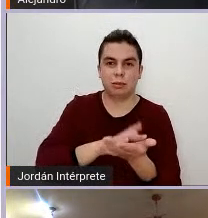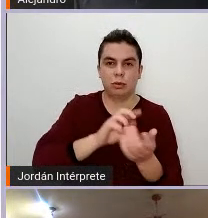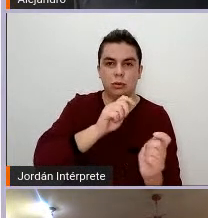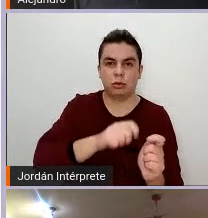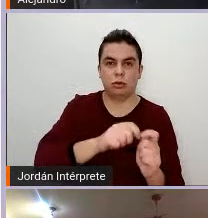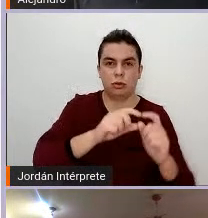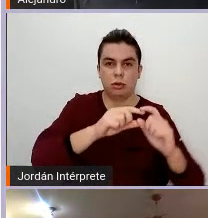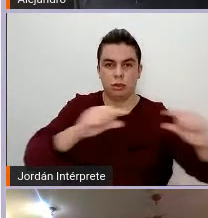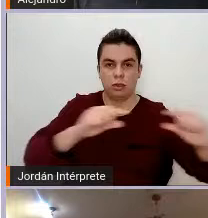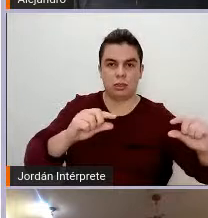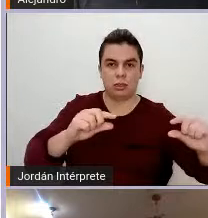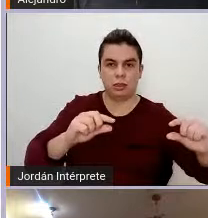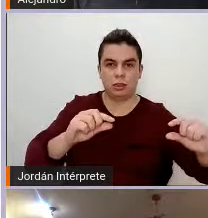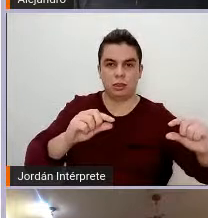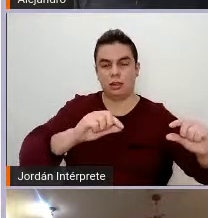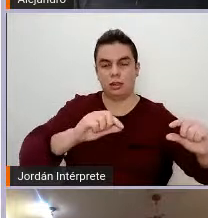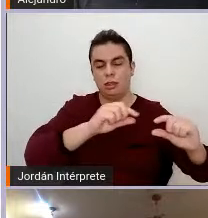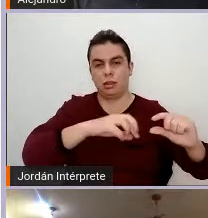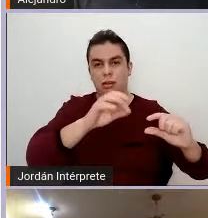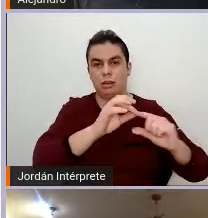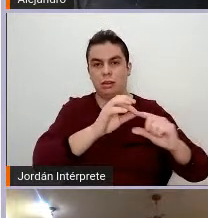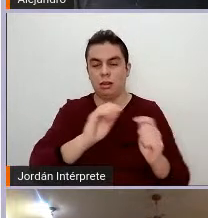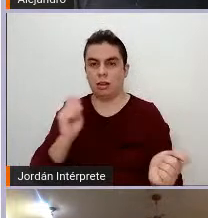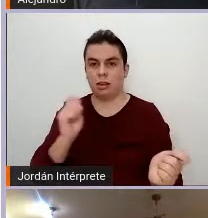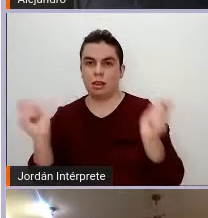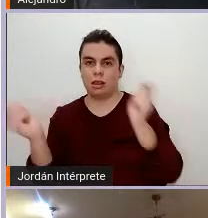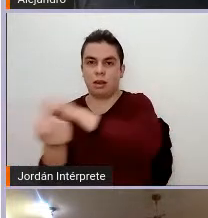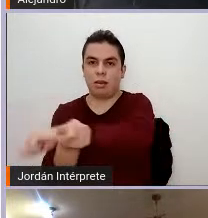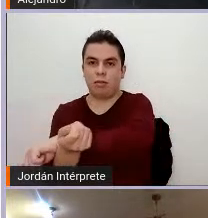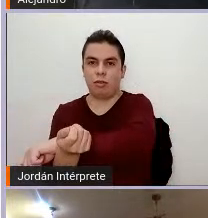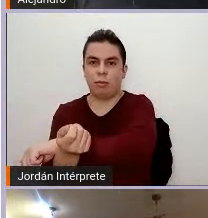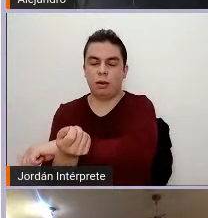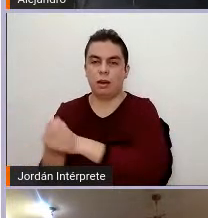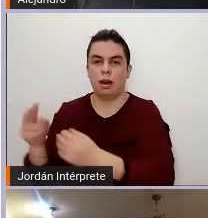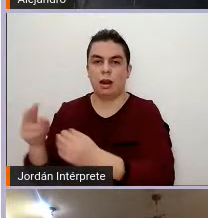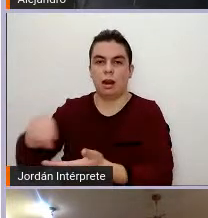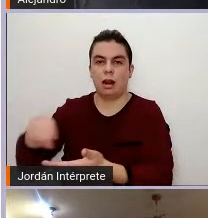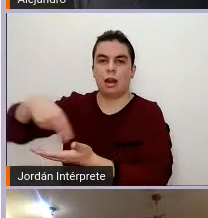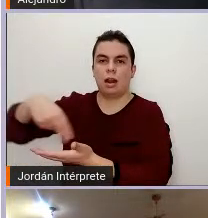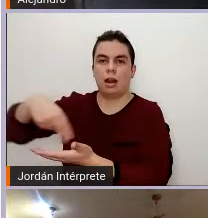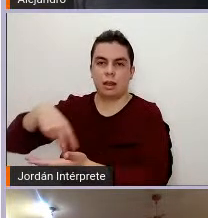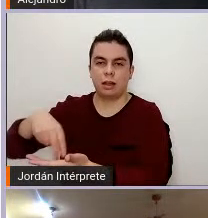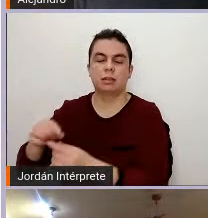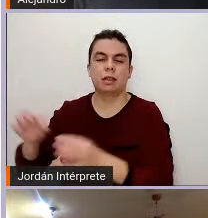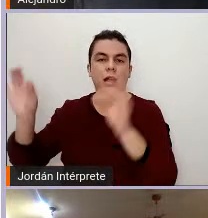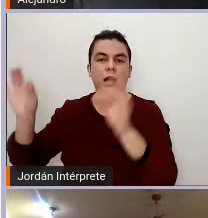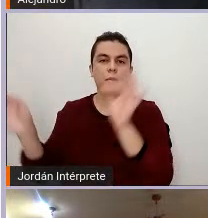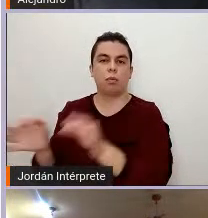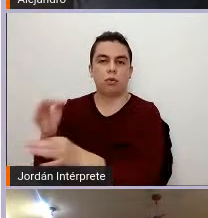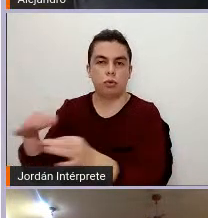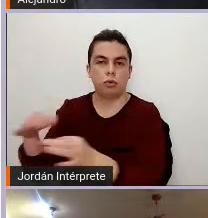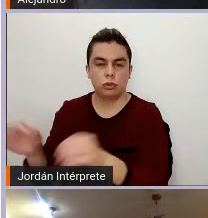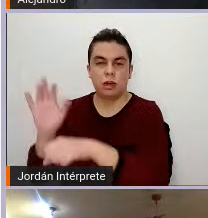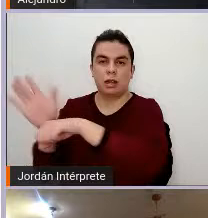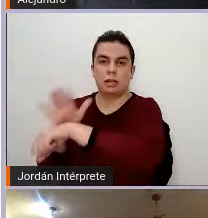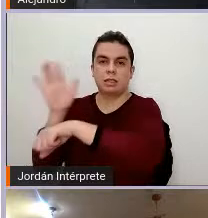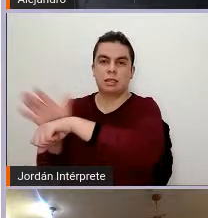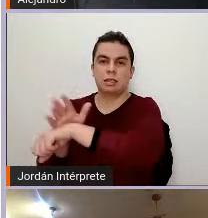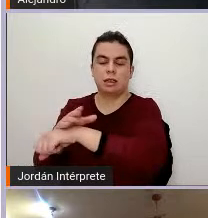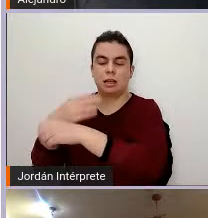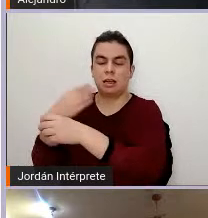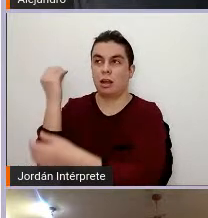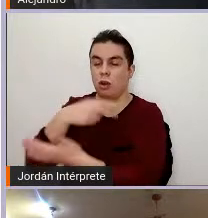enunciado verbal y otras formas como la música, la danza, el cine o pintura, aunque sin desarrollar en detalle